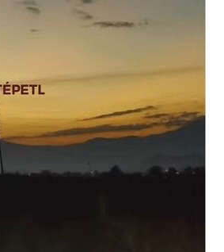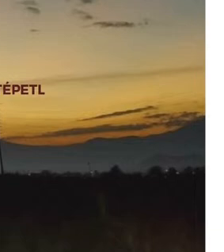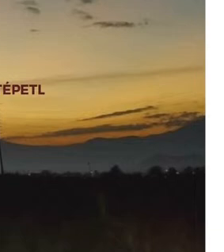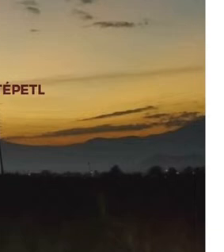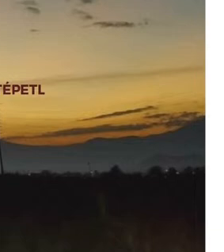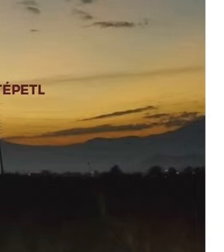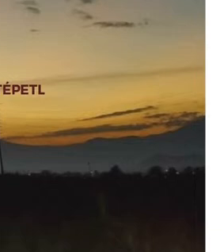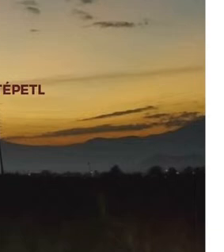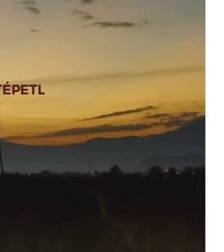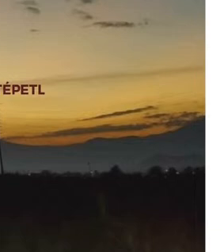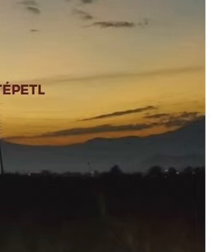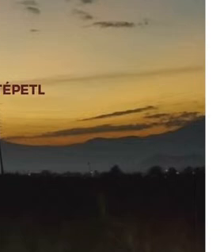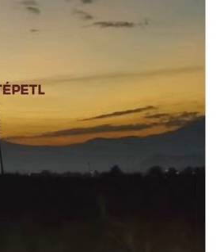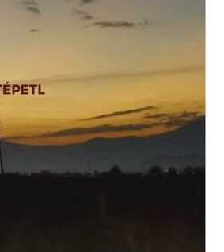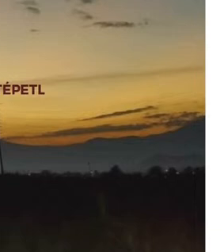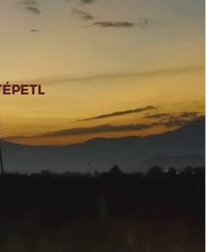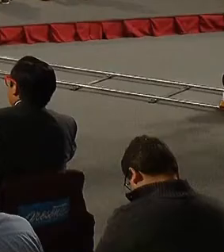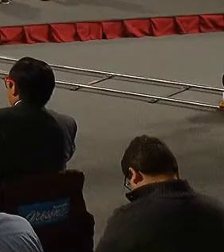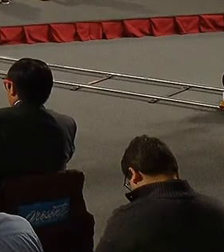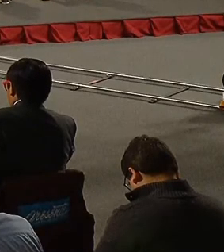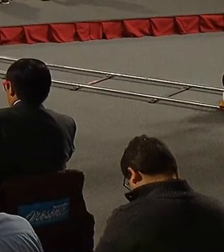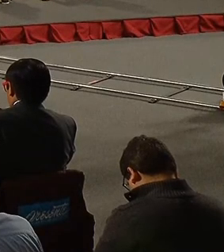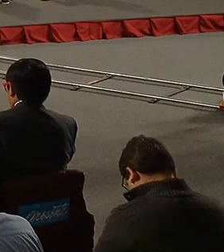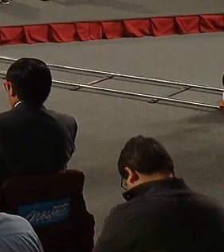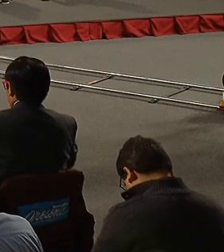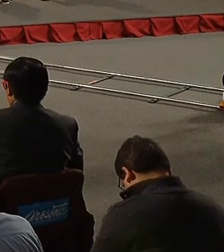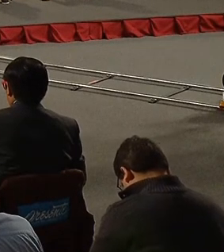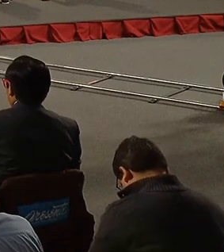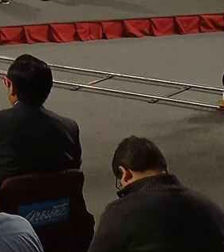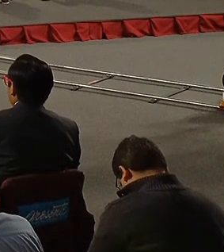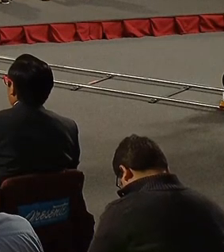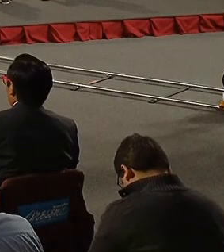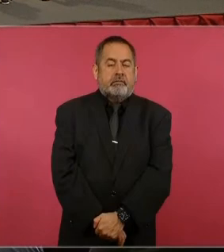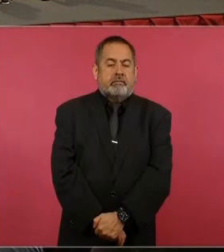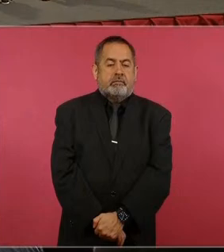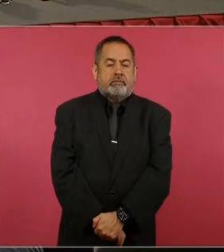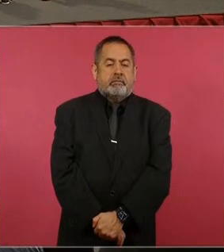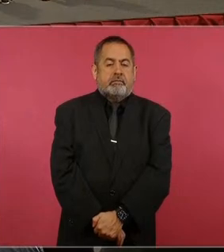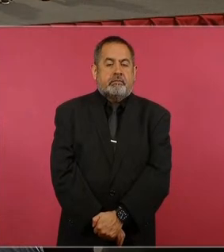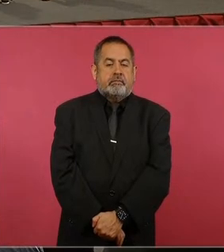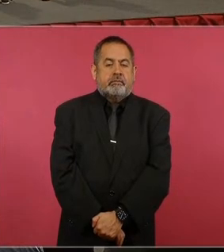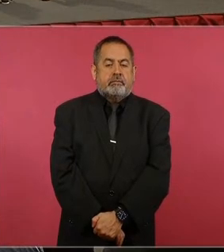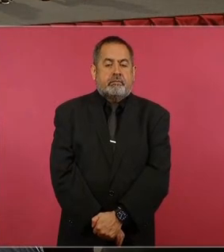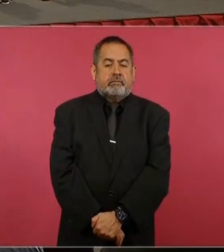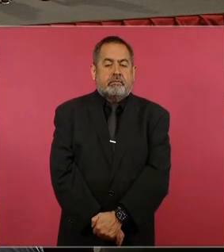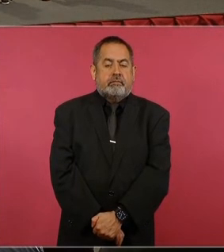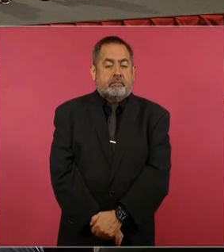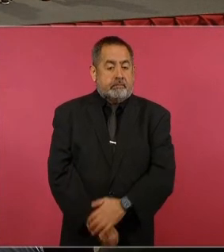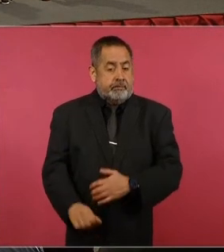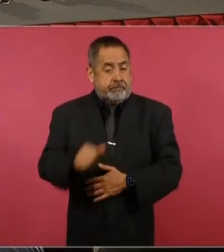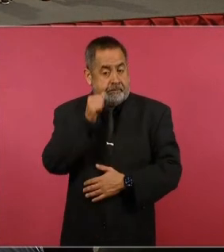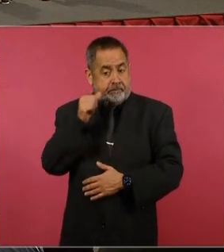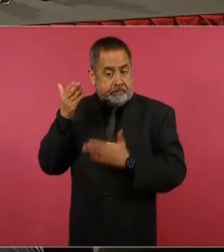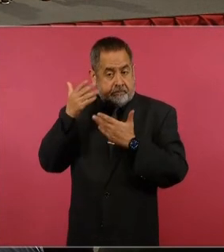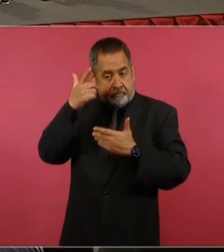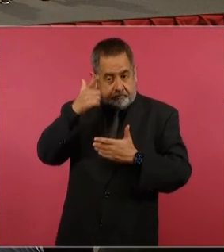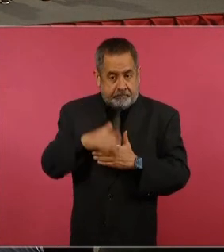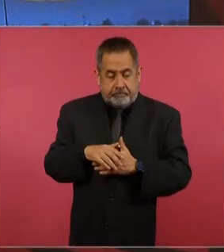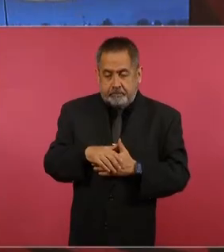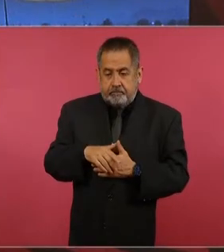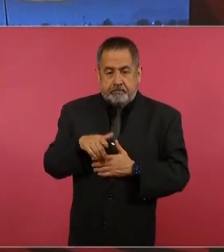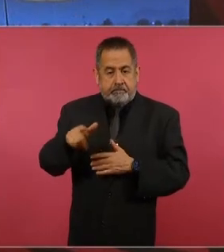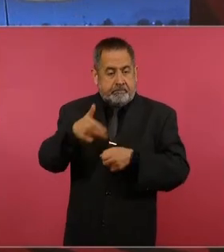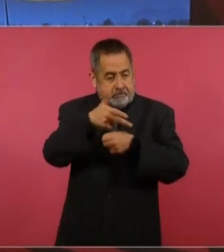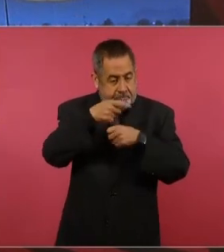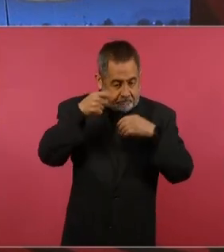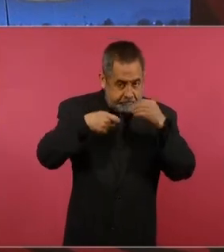alumna en el INAOE. Y curiosamente, hoy, anoche que llegué, me tuve que salir de la sala donde estaban